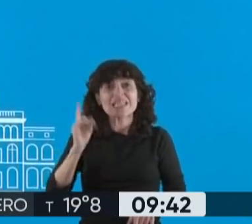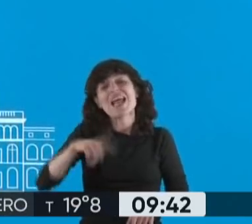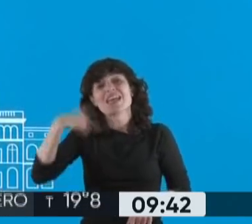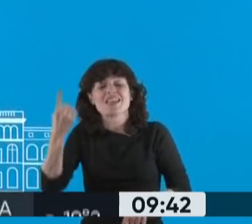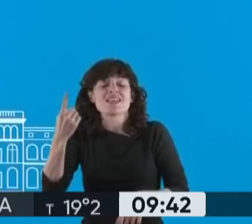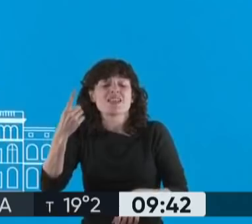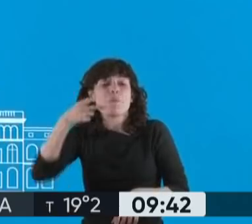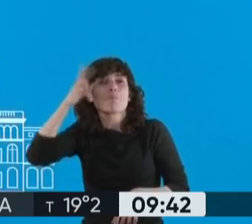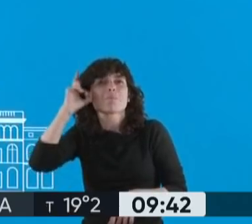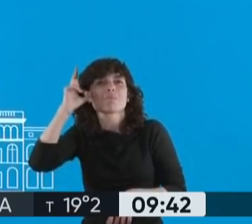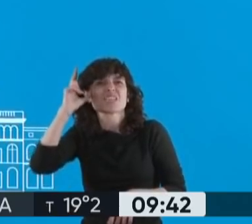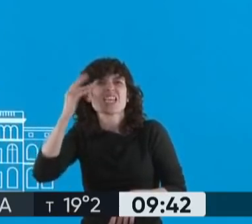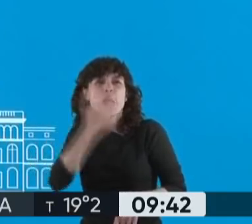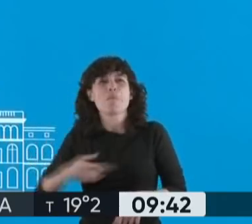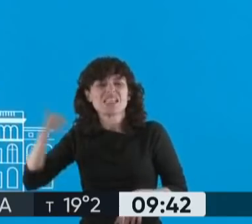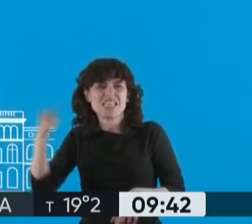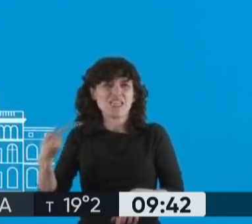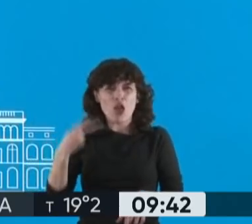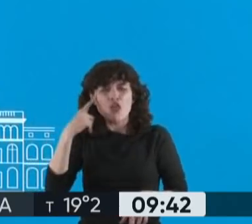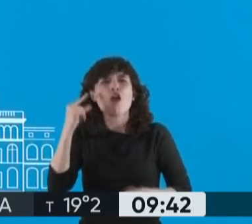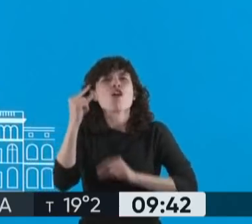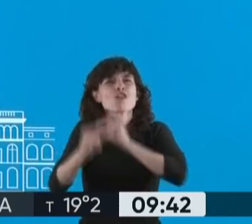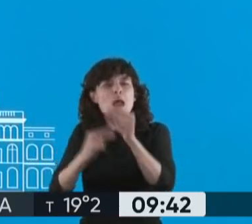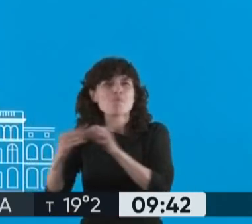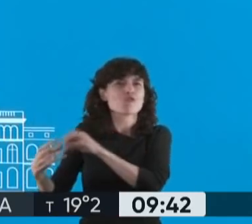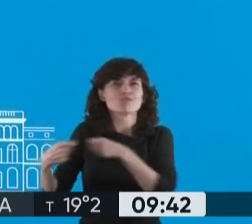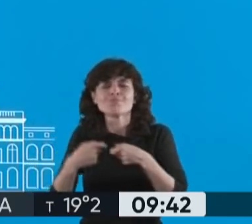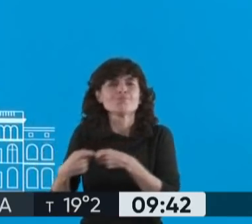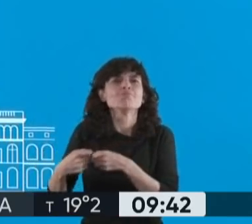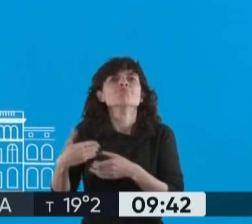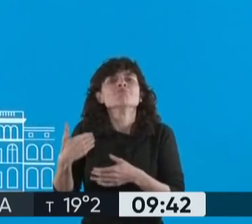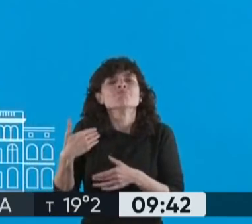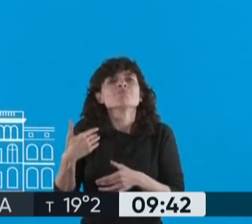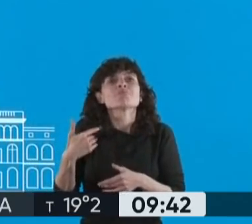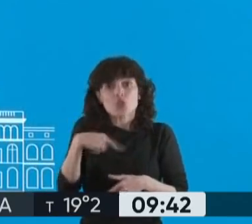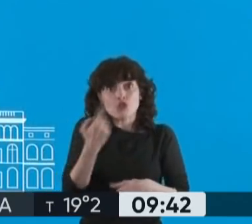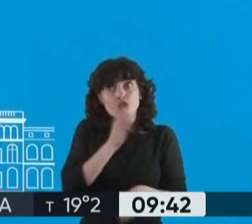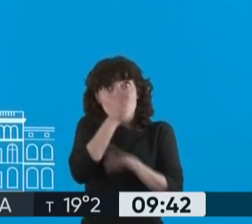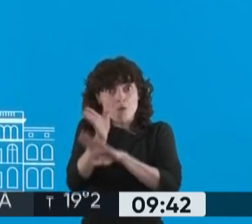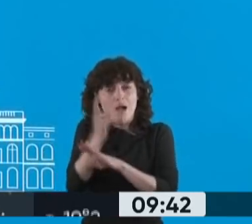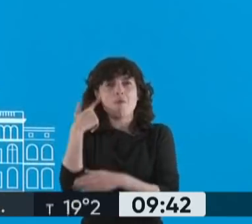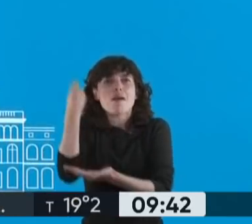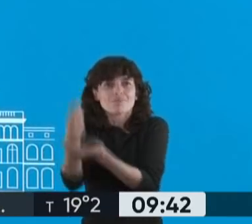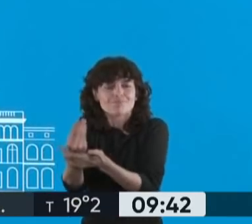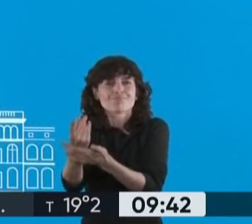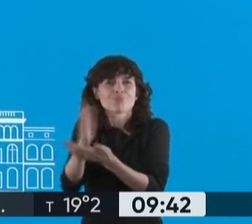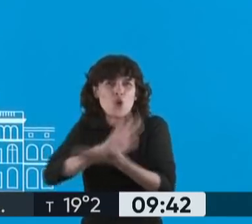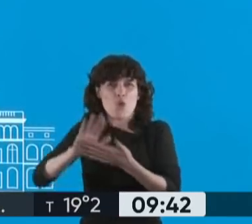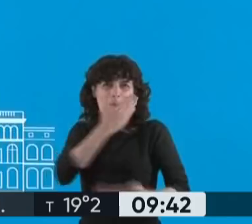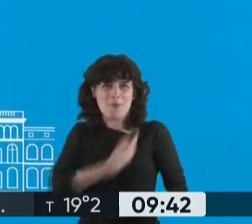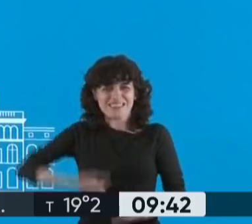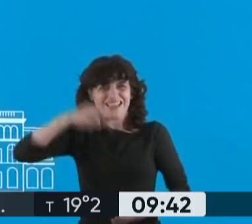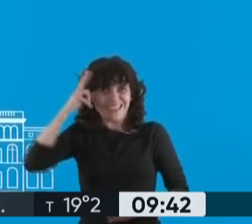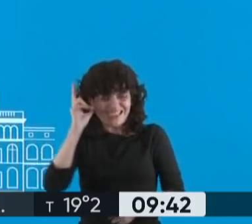Boric. Estaremos allí el viernes en Chile participando de la asunción del presidente. Acompañan al presidente